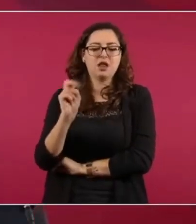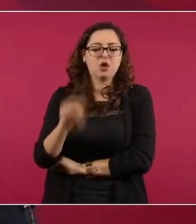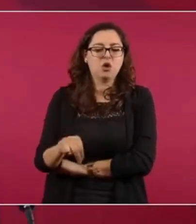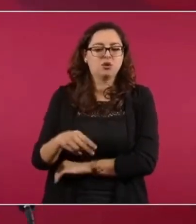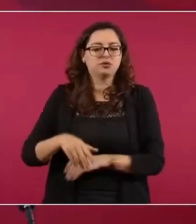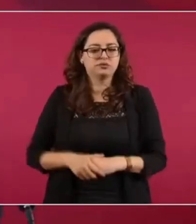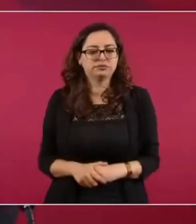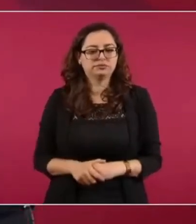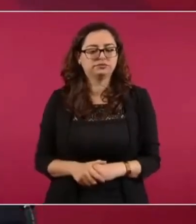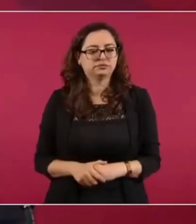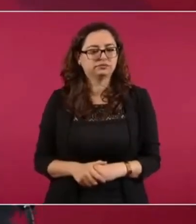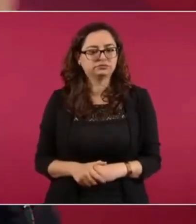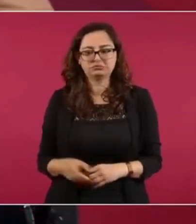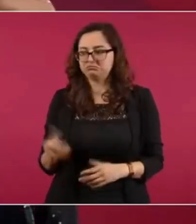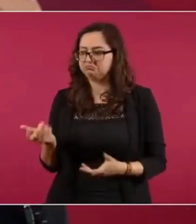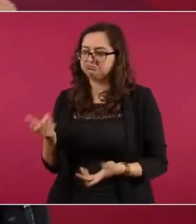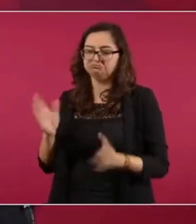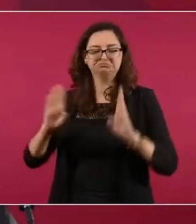que llegaban